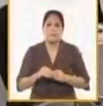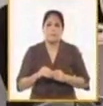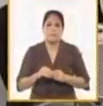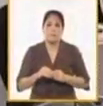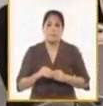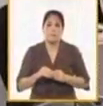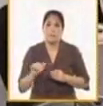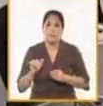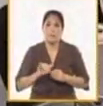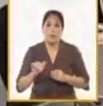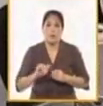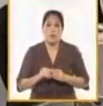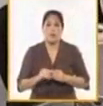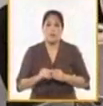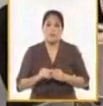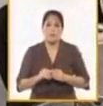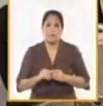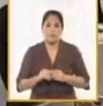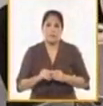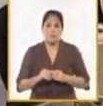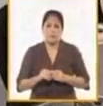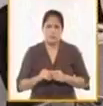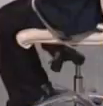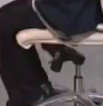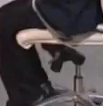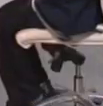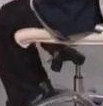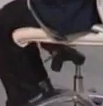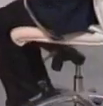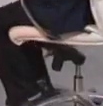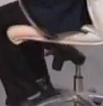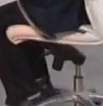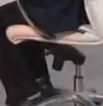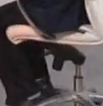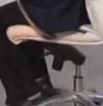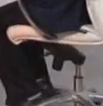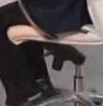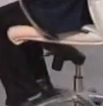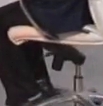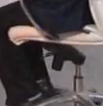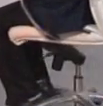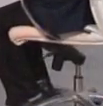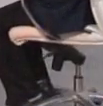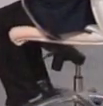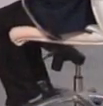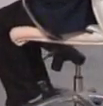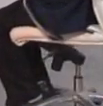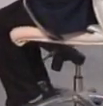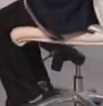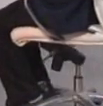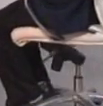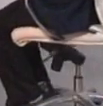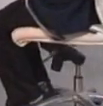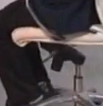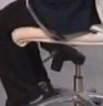fuerte que hubo, sobre todo ese año, contra la revolución bolivariana, que bueno, se estuviera en una posición